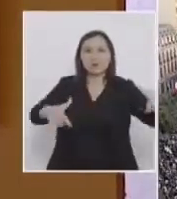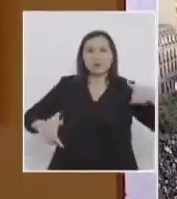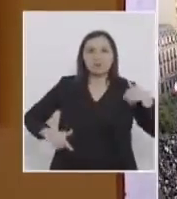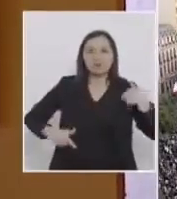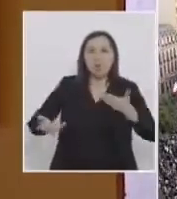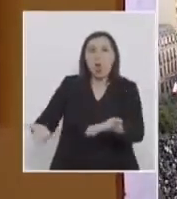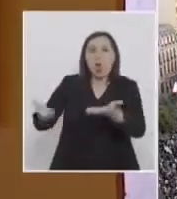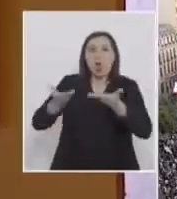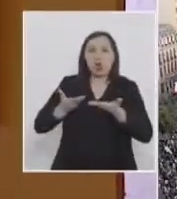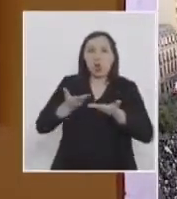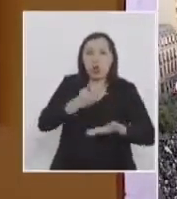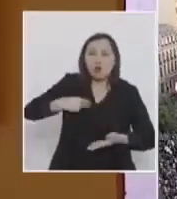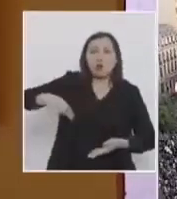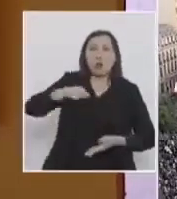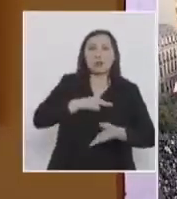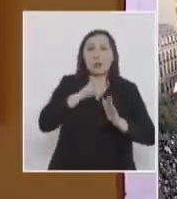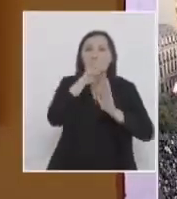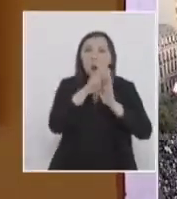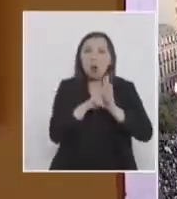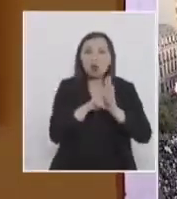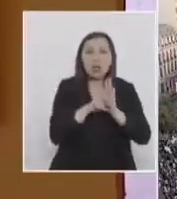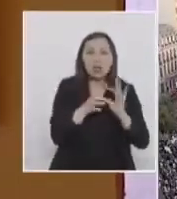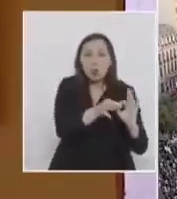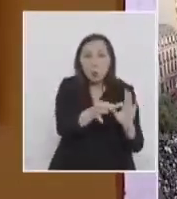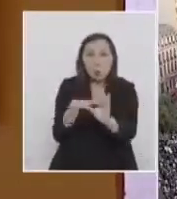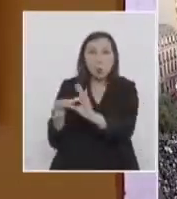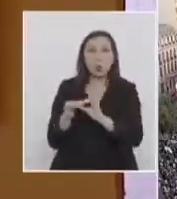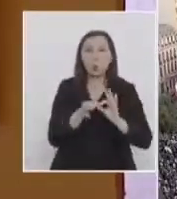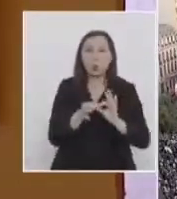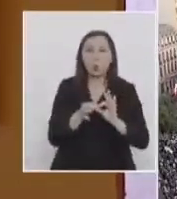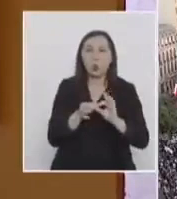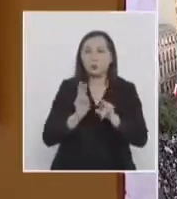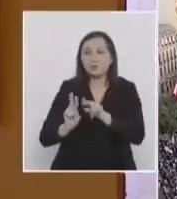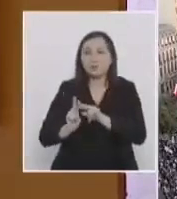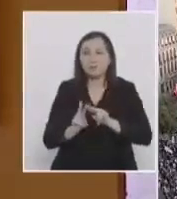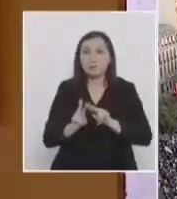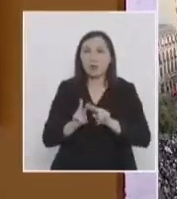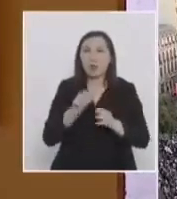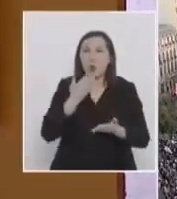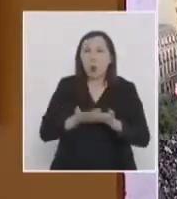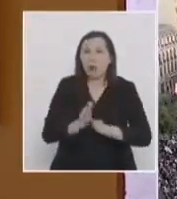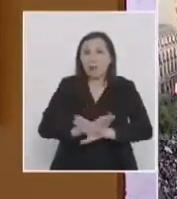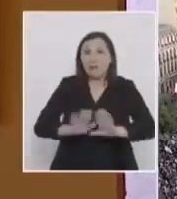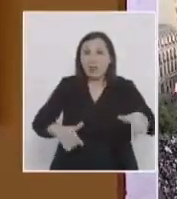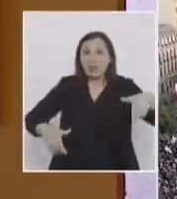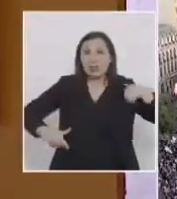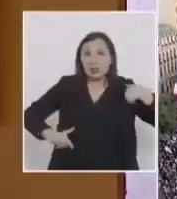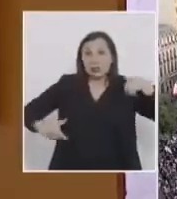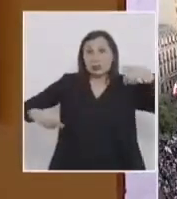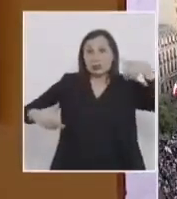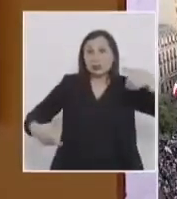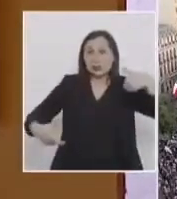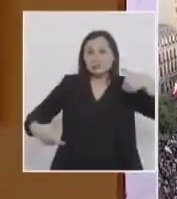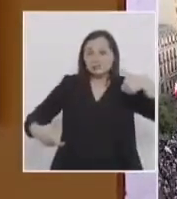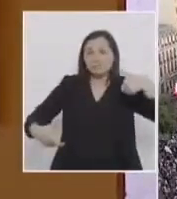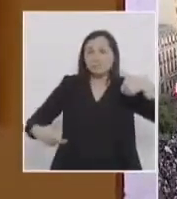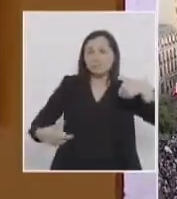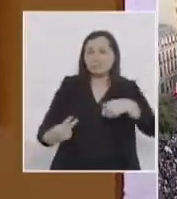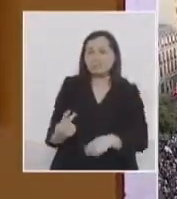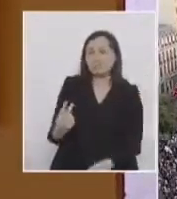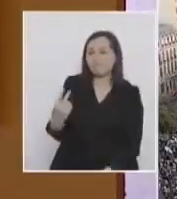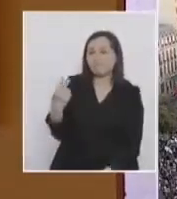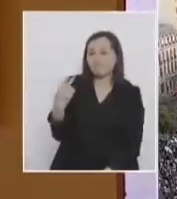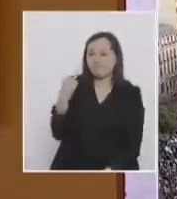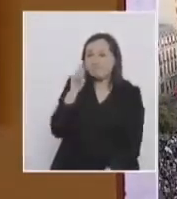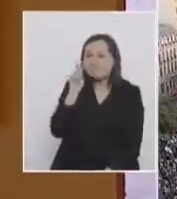pueblo nos diera a este proyecto colectivo, cuando terminemos este mandato podamos mirar a